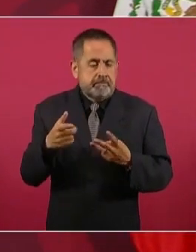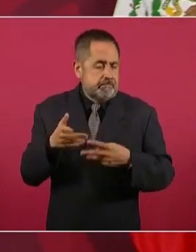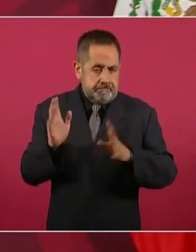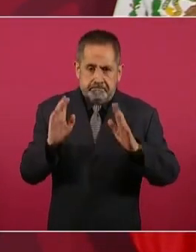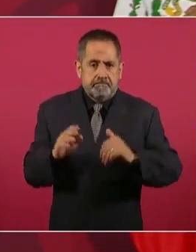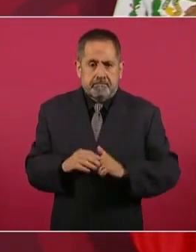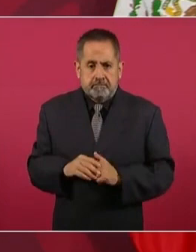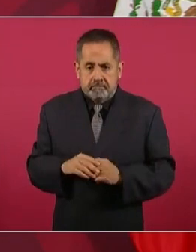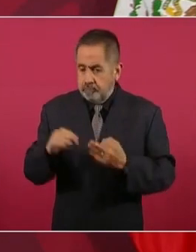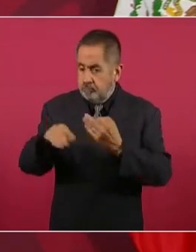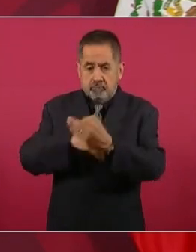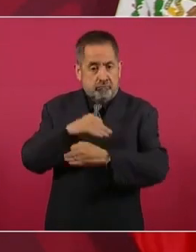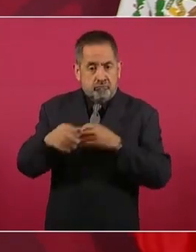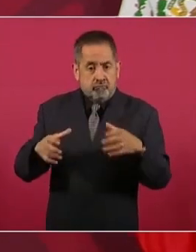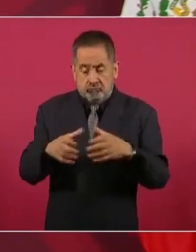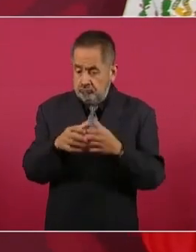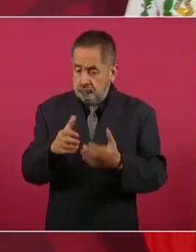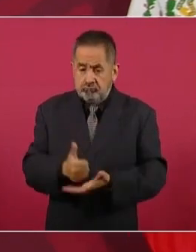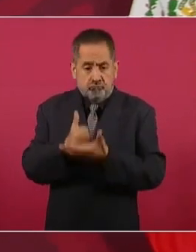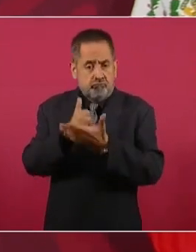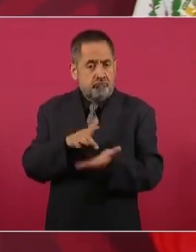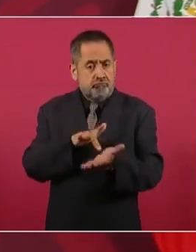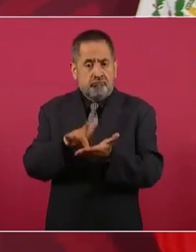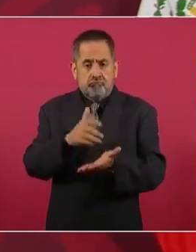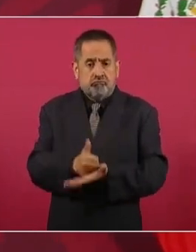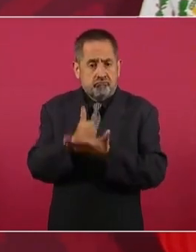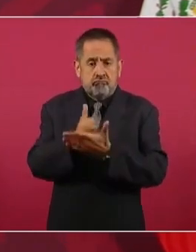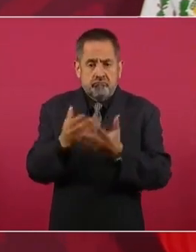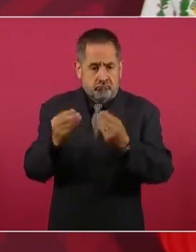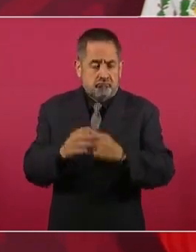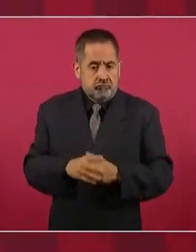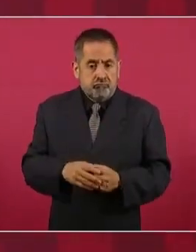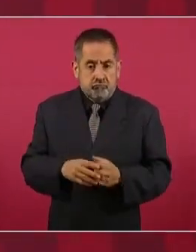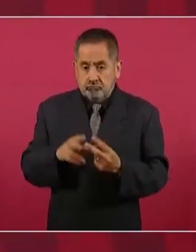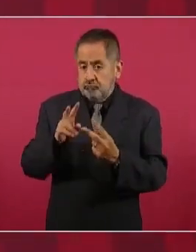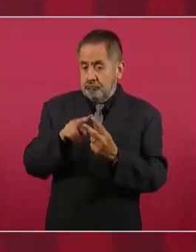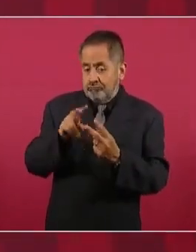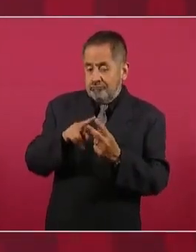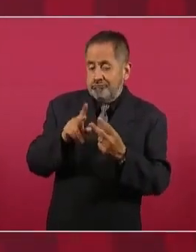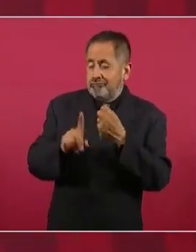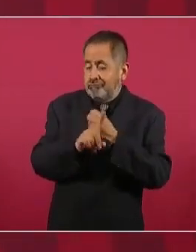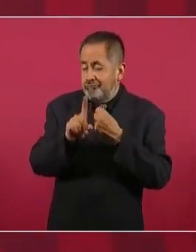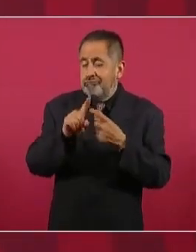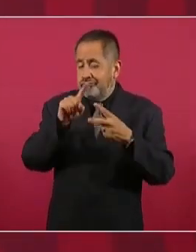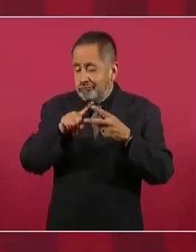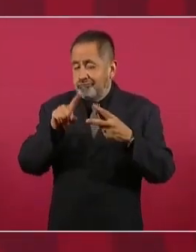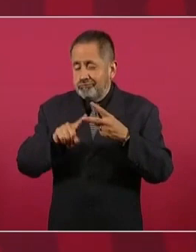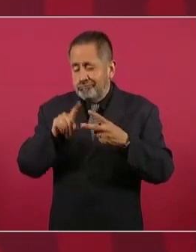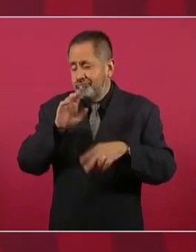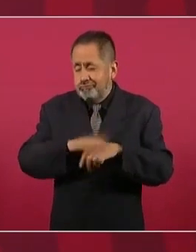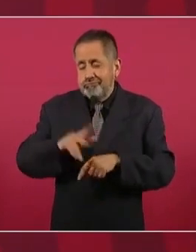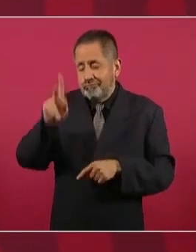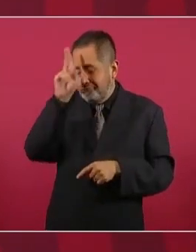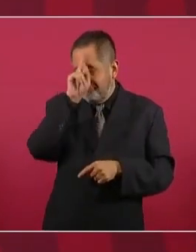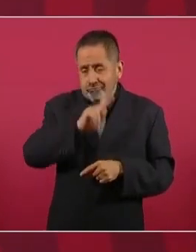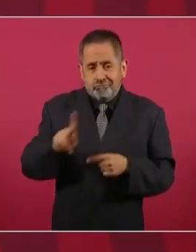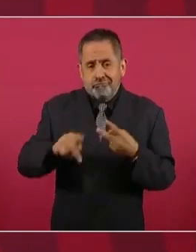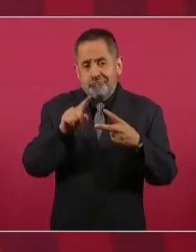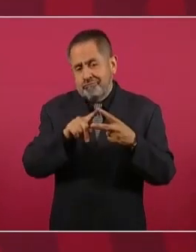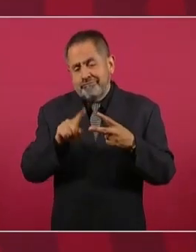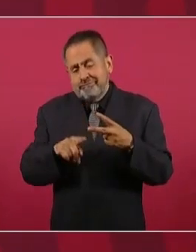y todos están ayudando. Los dos problemas estructurales mayores